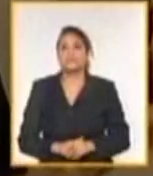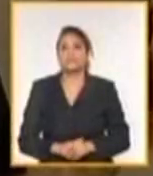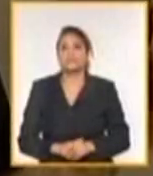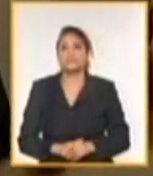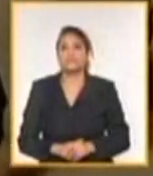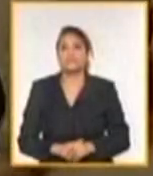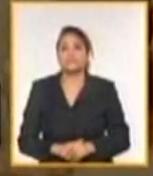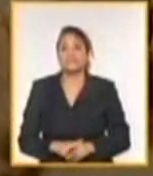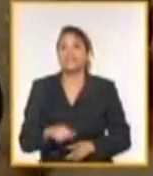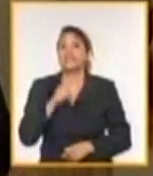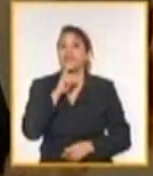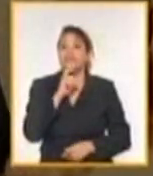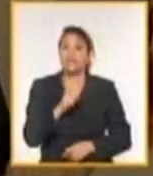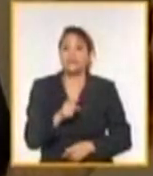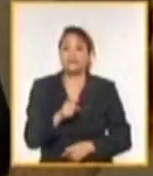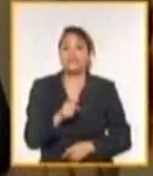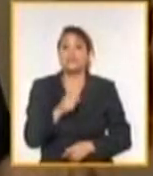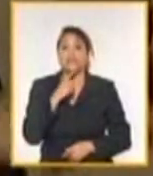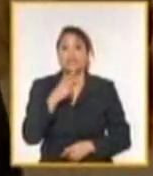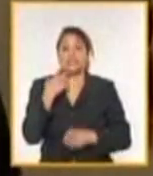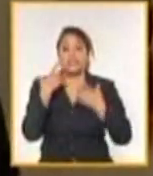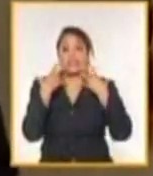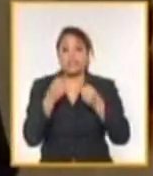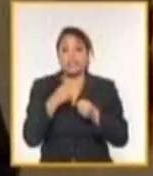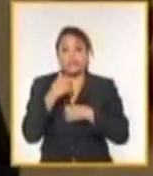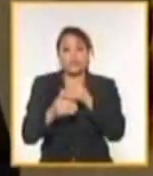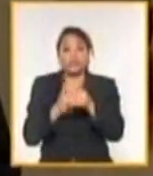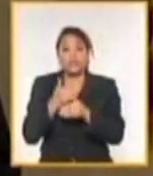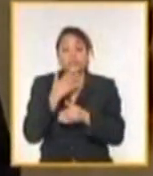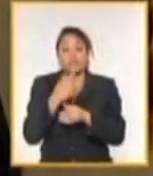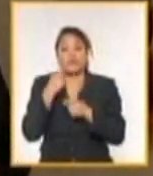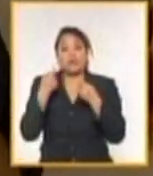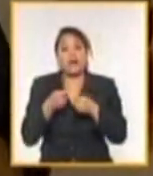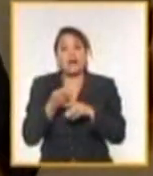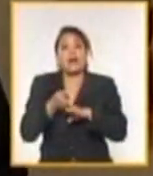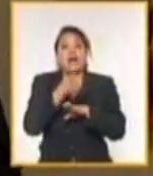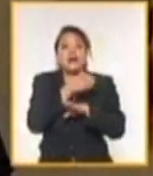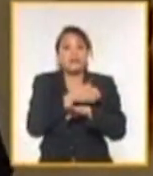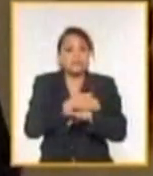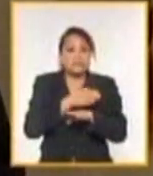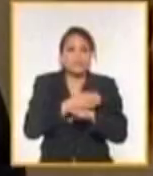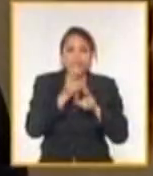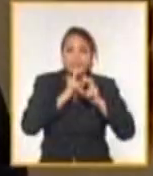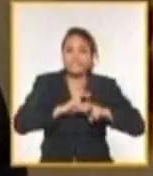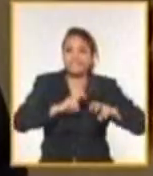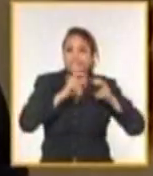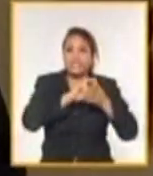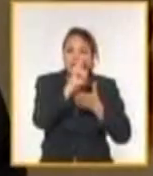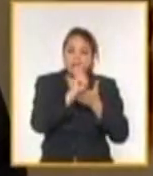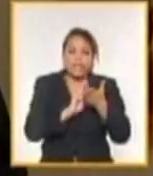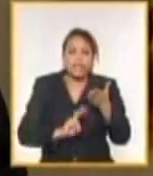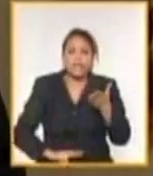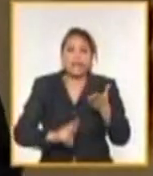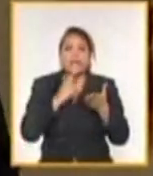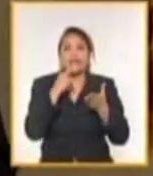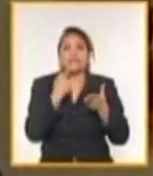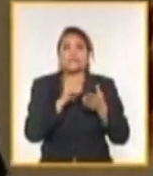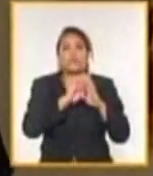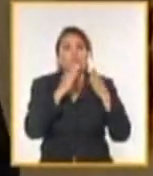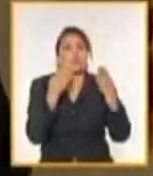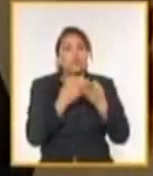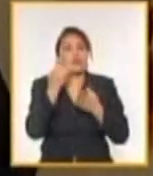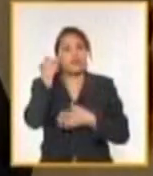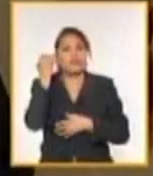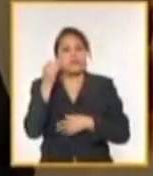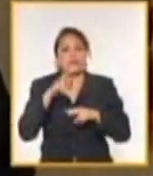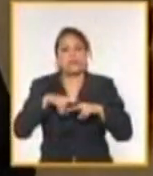procesos sin haber leído la participación en el plano de las ideas de